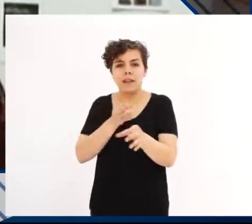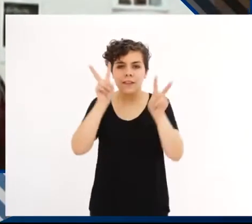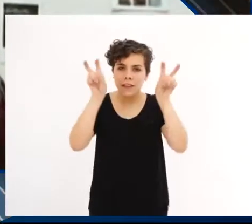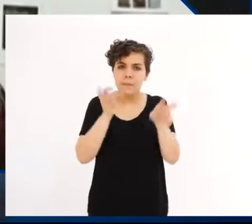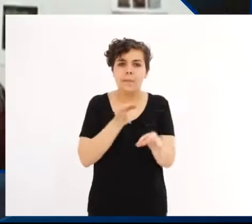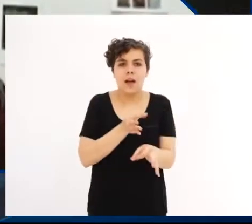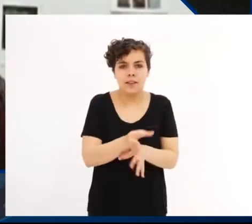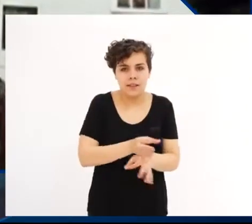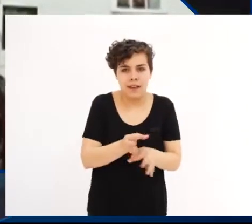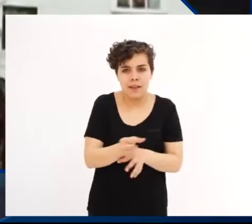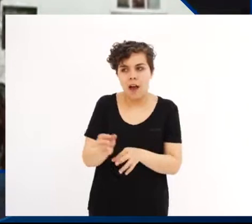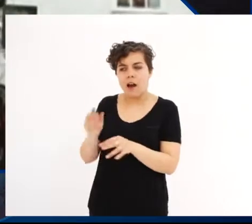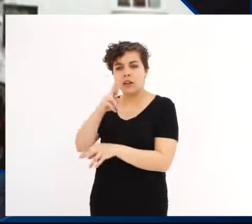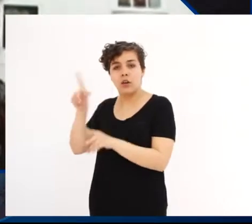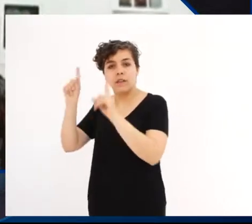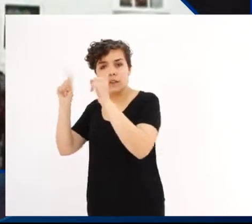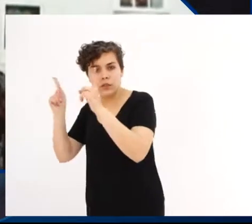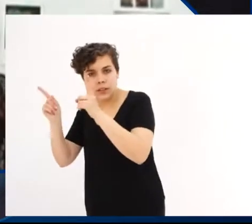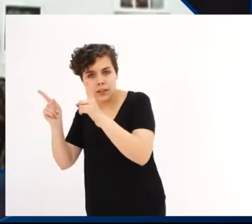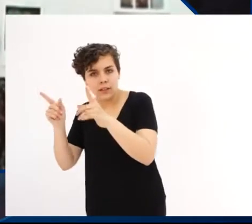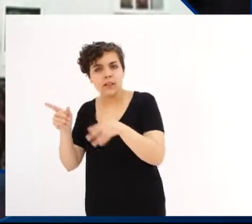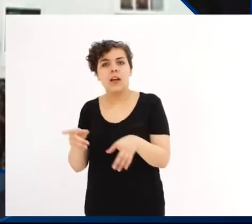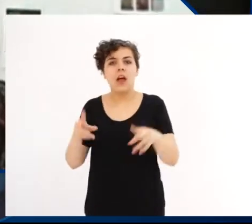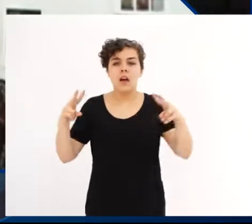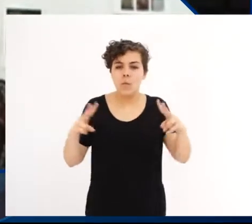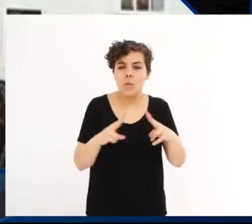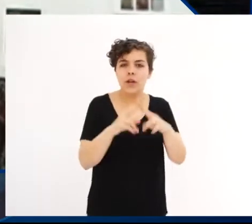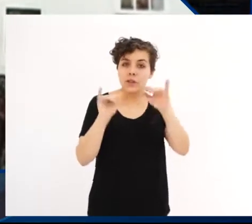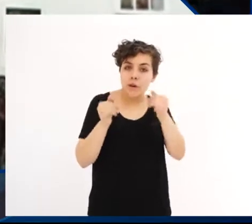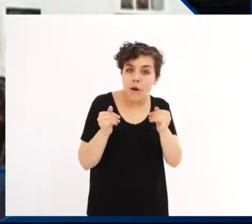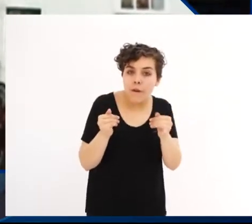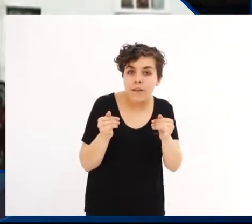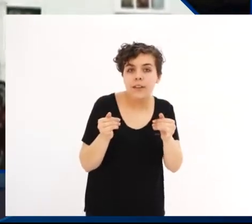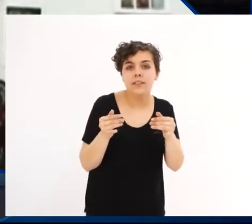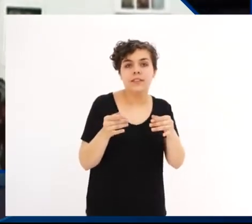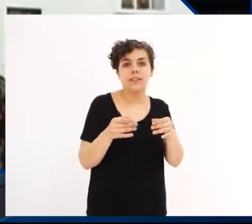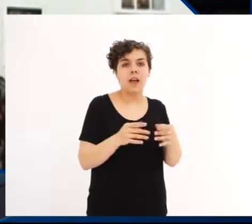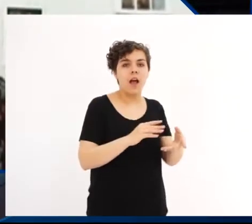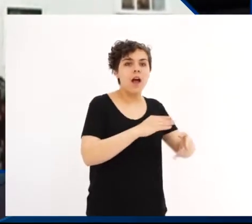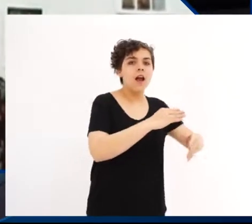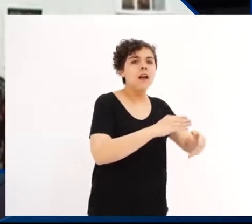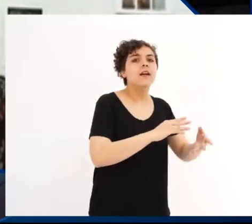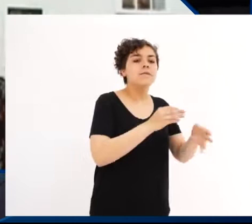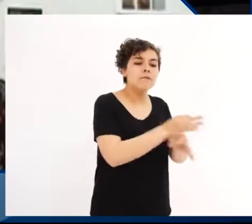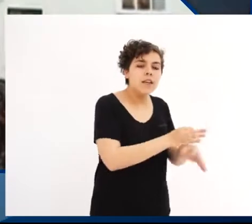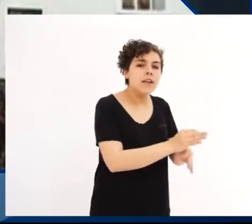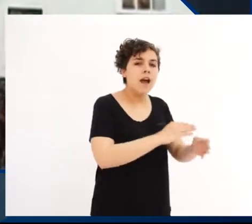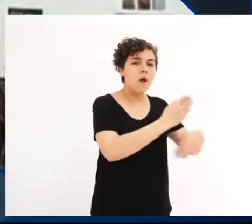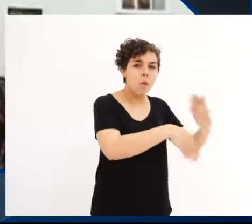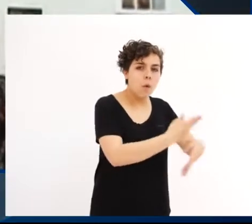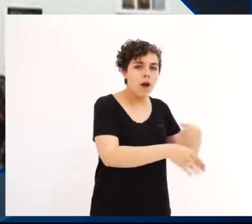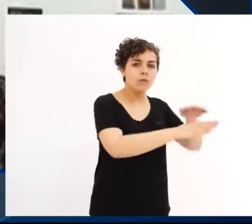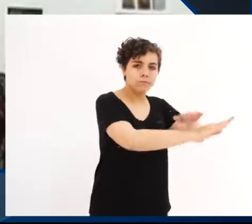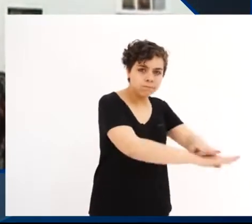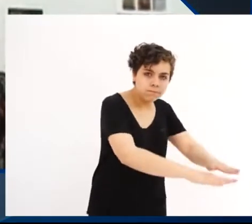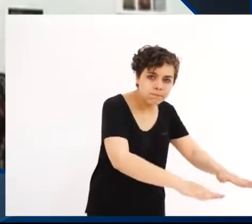enseñar. Enseñar desde el lugar del docente, enseñar como en un encuentro entre adolescentes, enseñar a través y